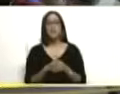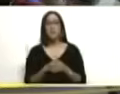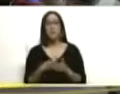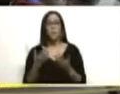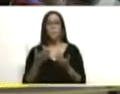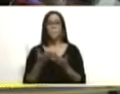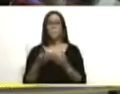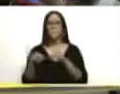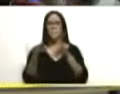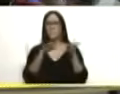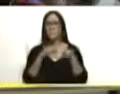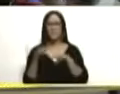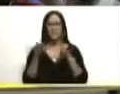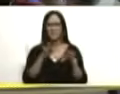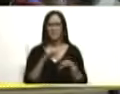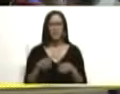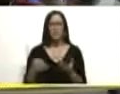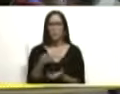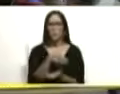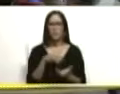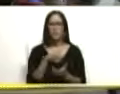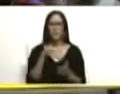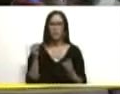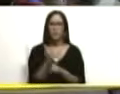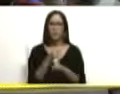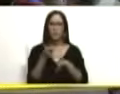conspiración, de las tramas, de los golpes de Estado.